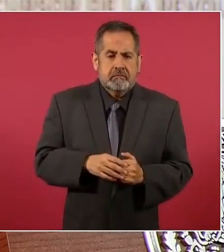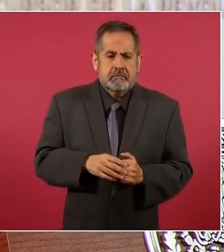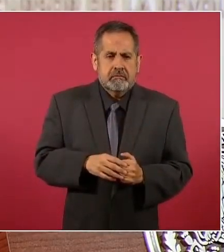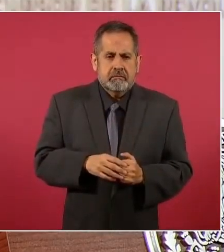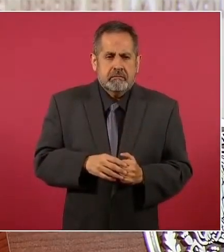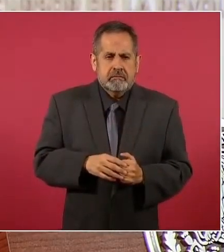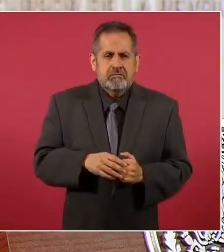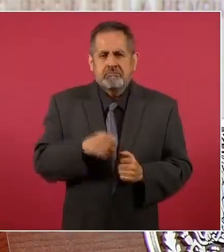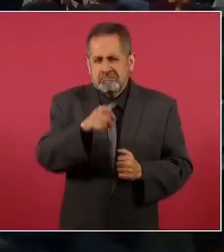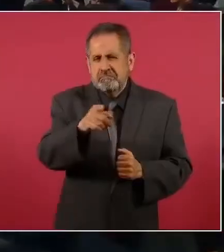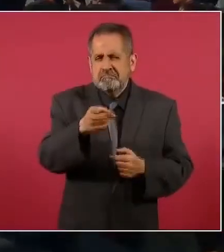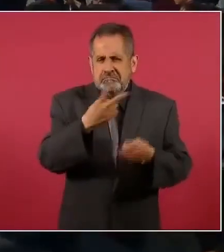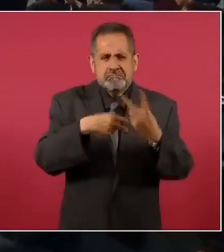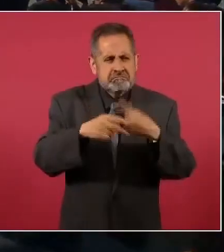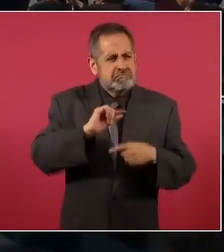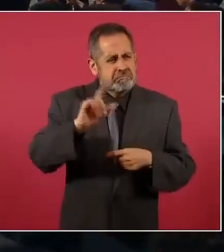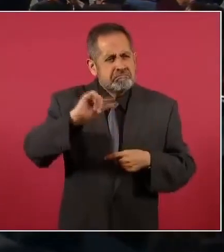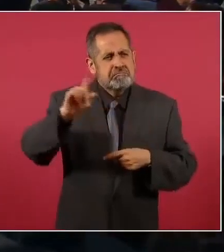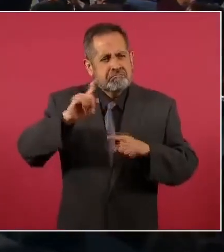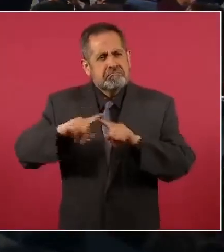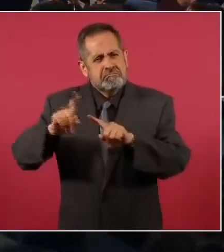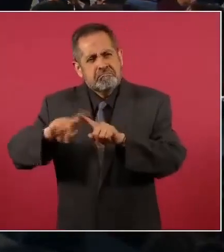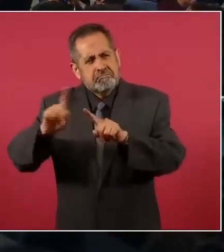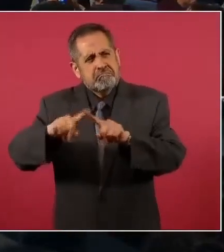si vienen todos esos personajes,